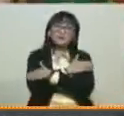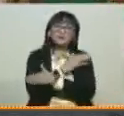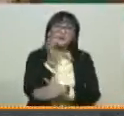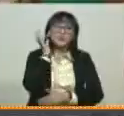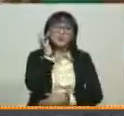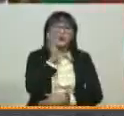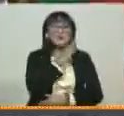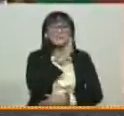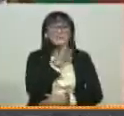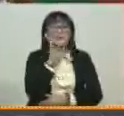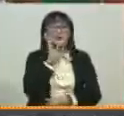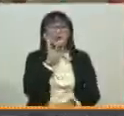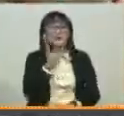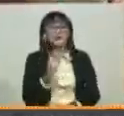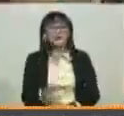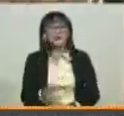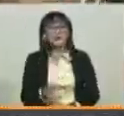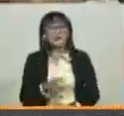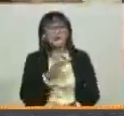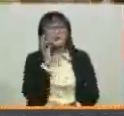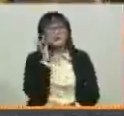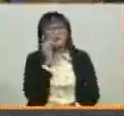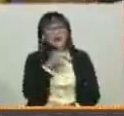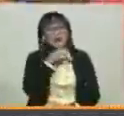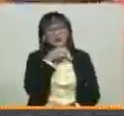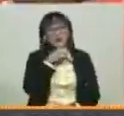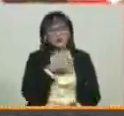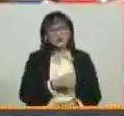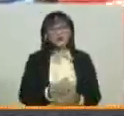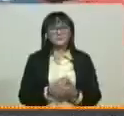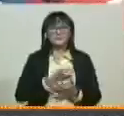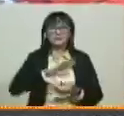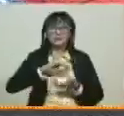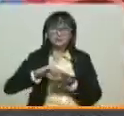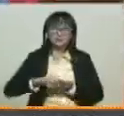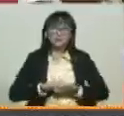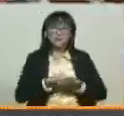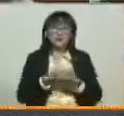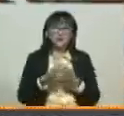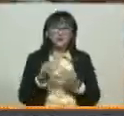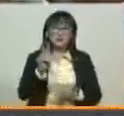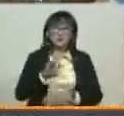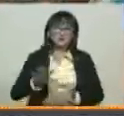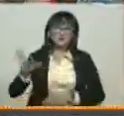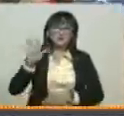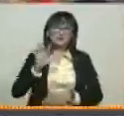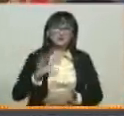mujeres madres, a las mujeres abuelas de Trujillo y de todo el país.